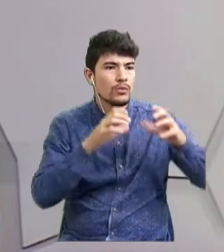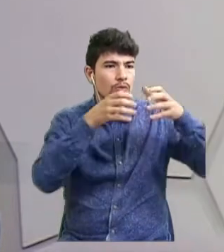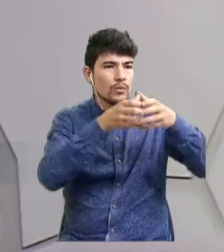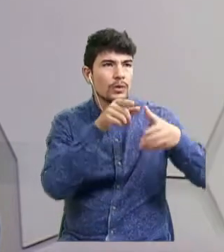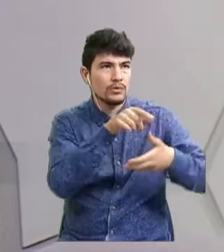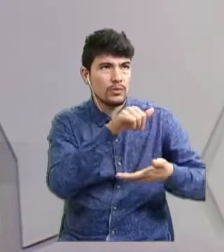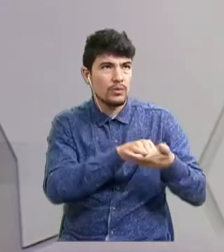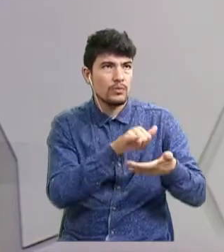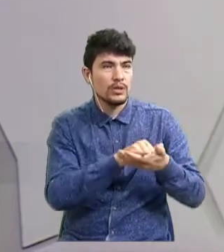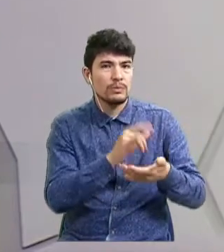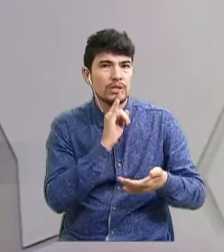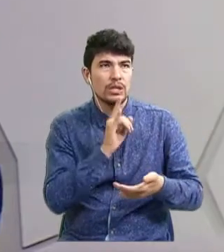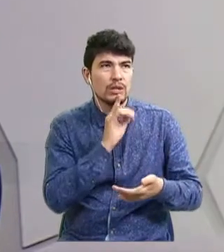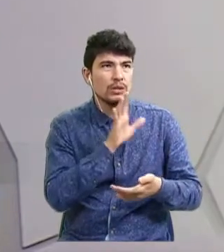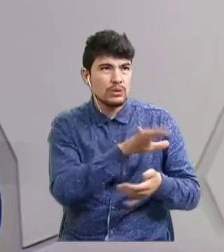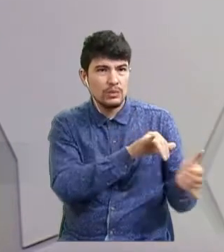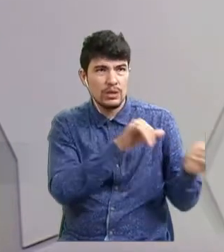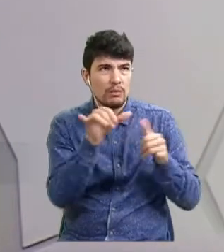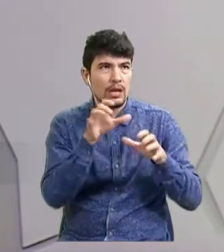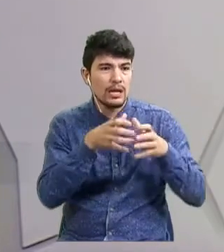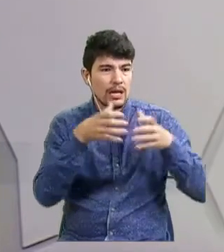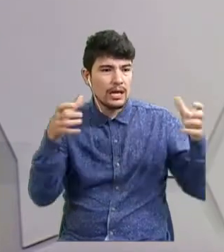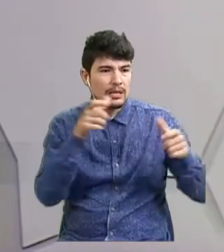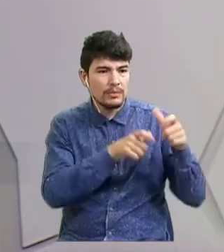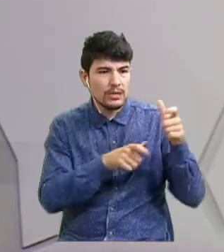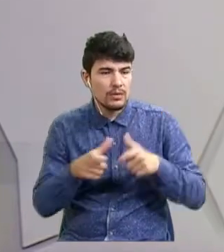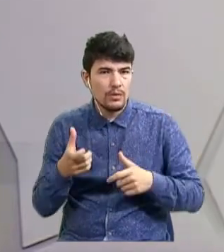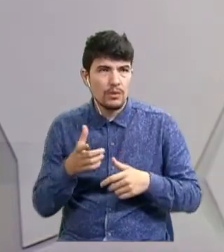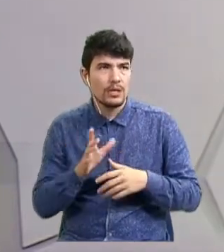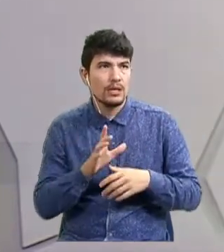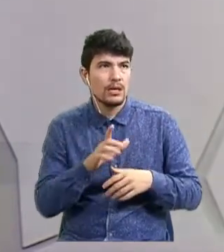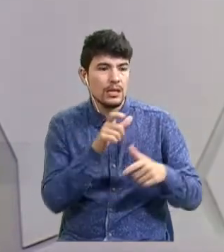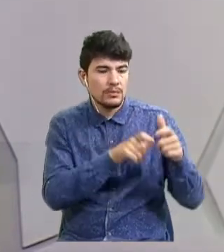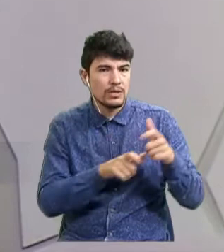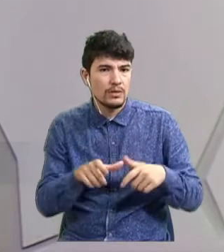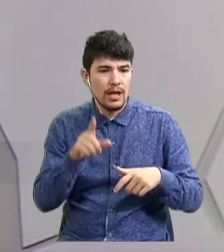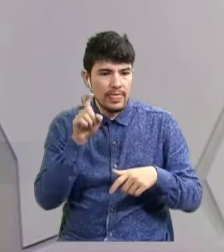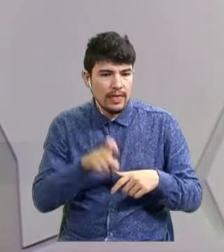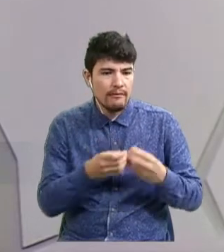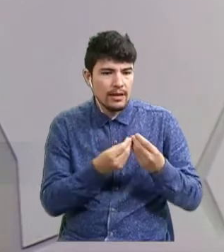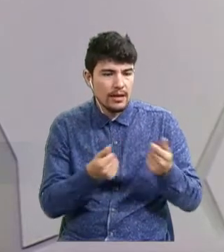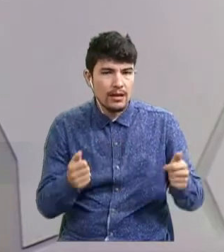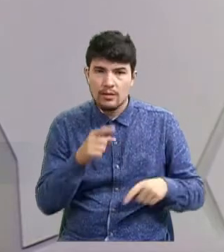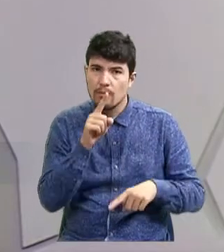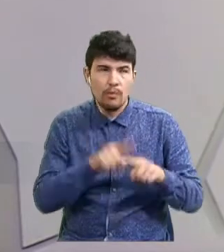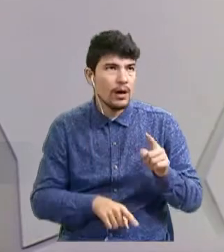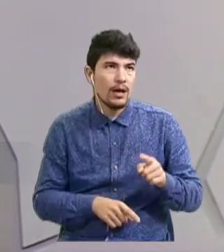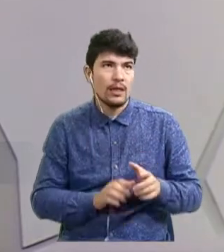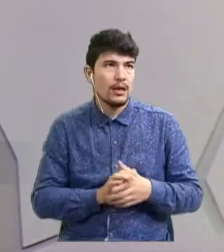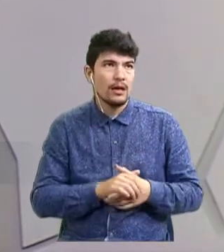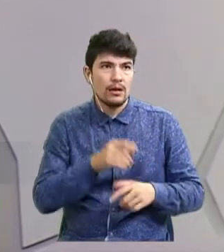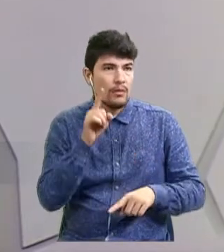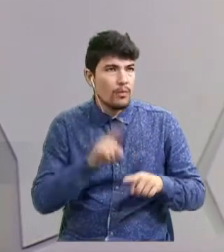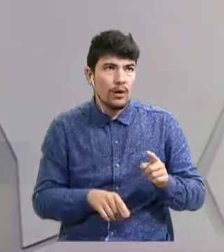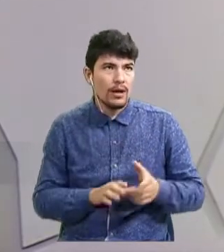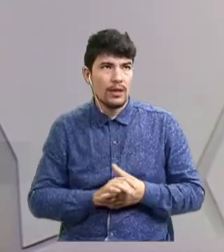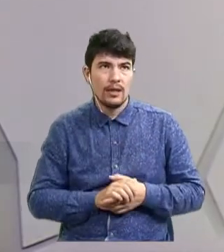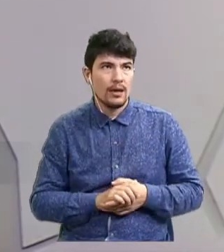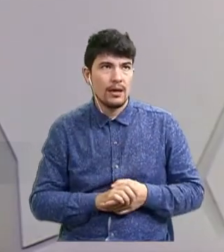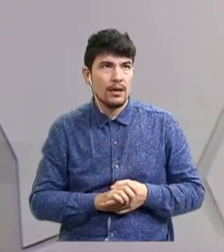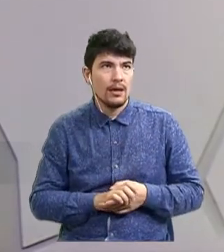estilo americano vitalicia de grandes cualidades. Entonces la JEP tiene que desaparecer, porque no puede ser posible que de una u otra